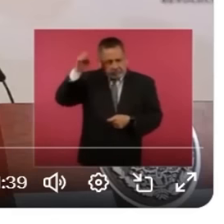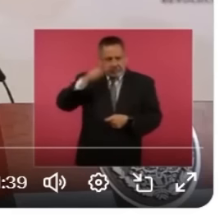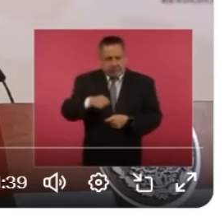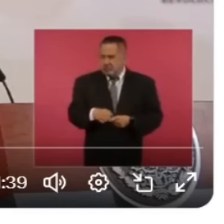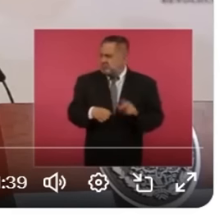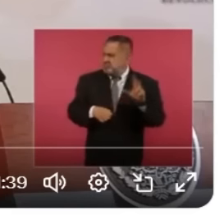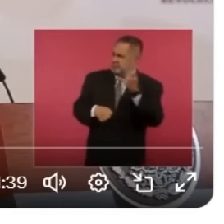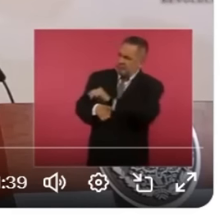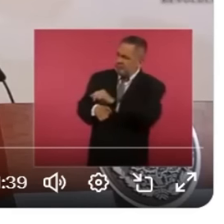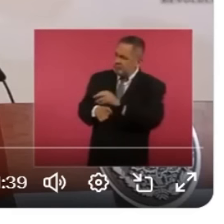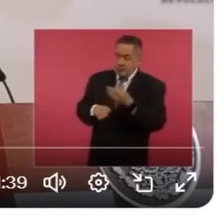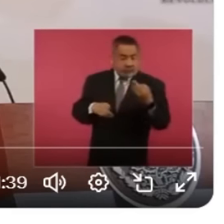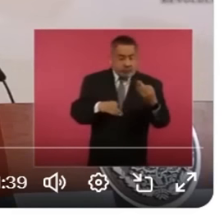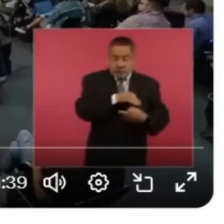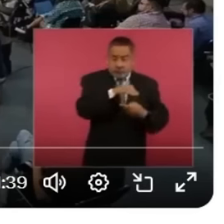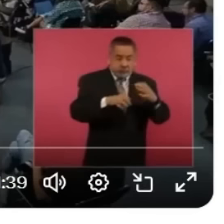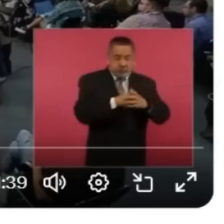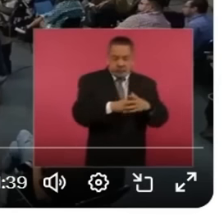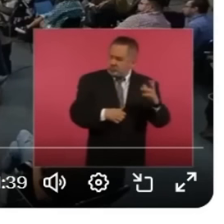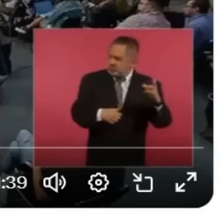Todos.